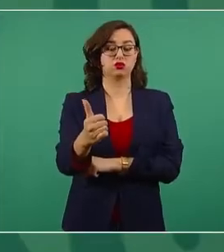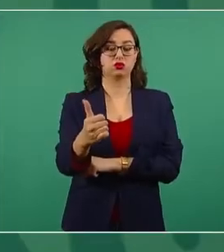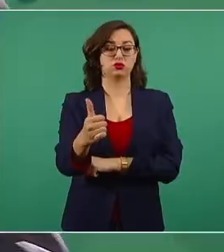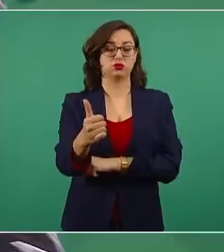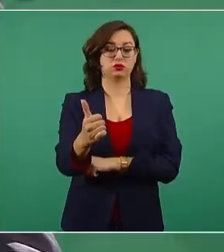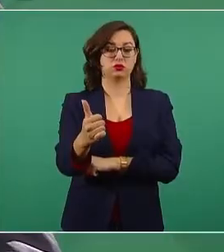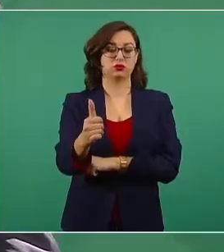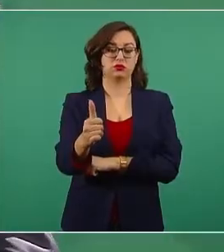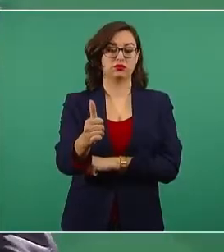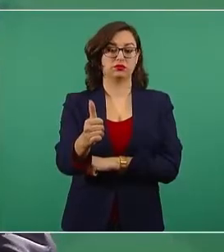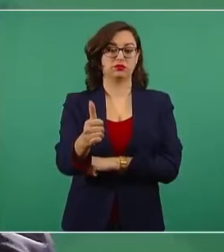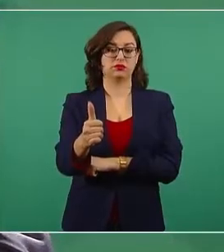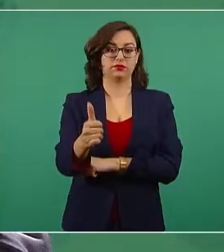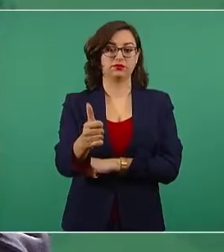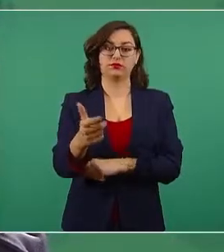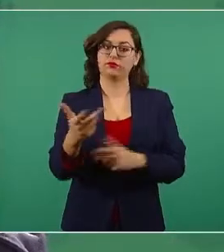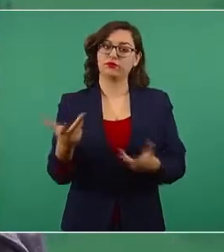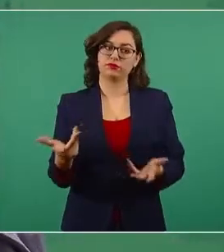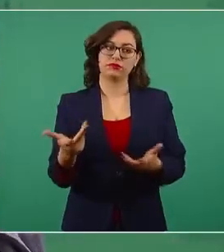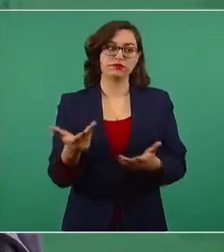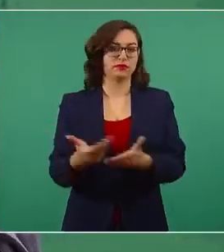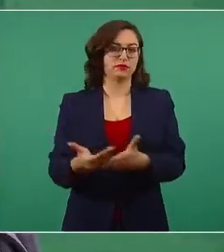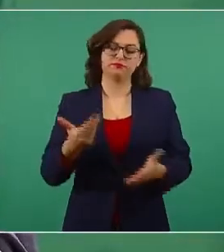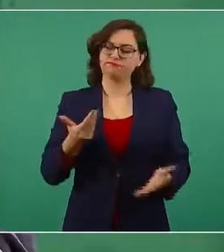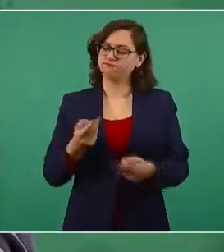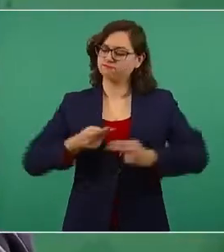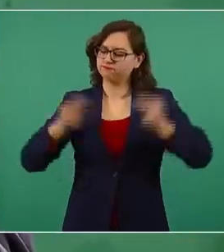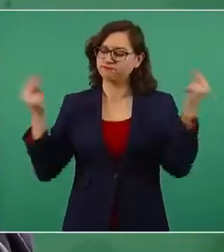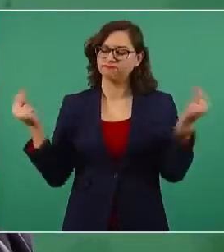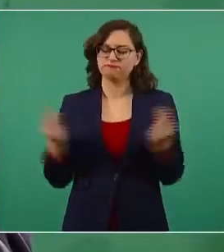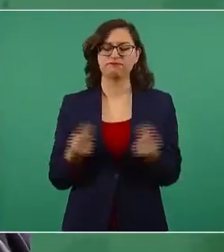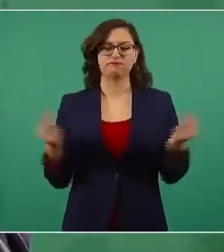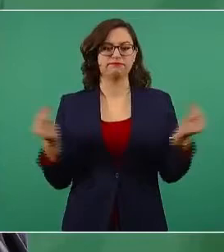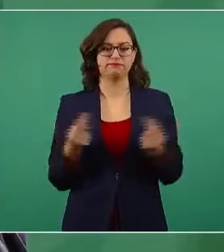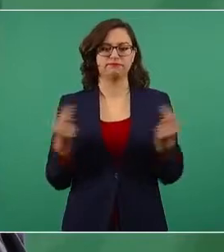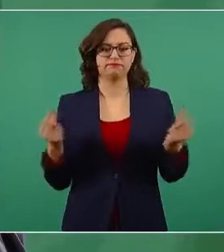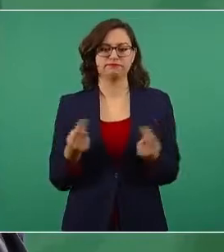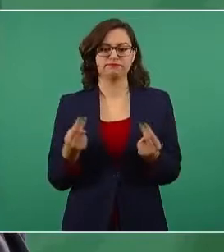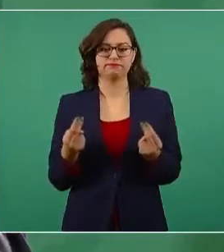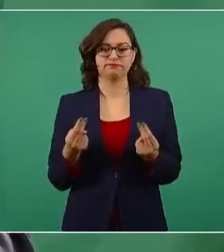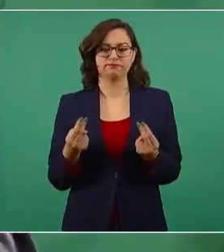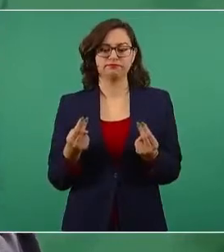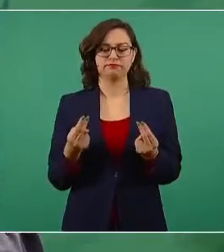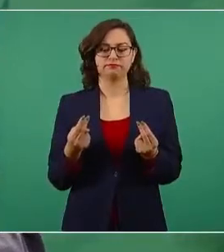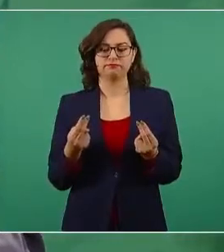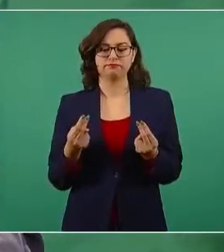y ya es urgente. Además,